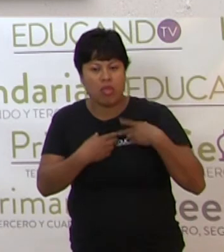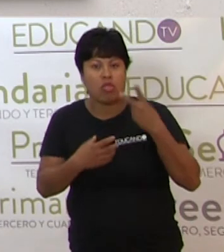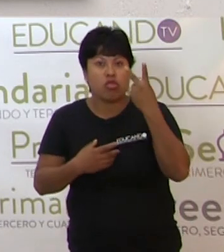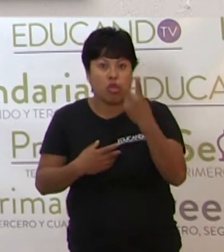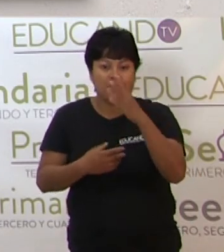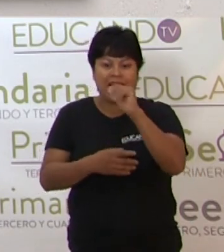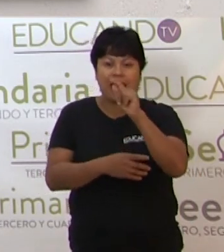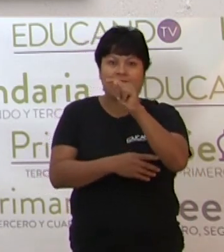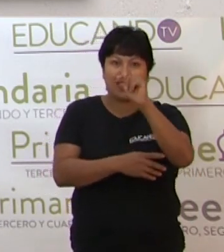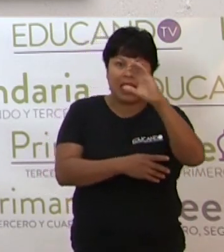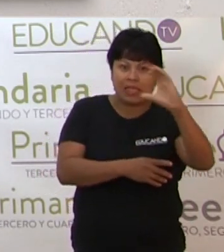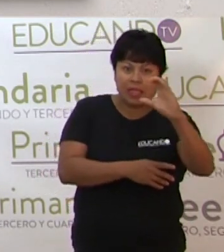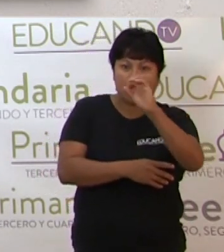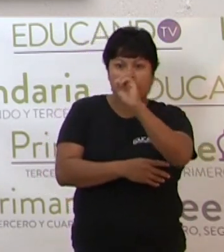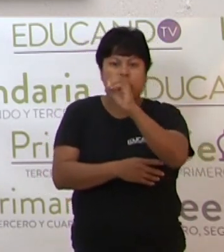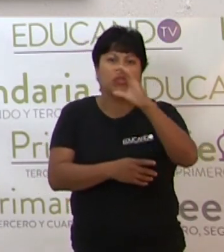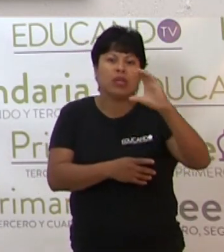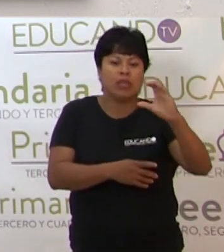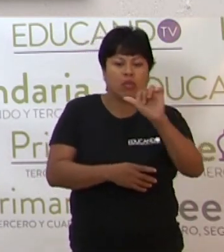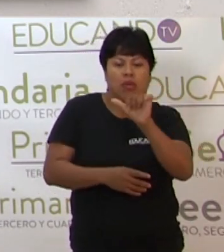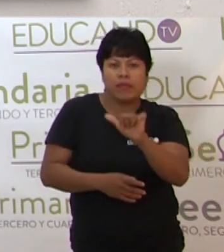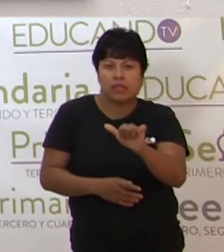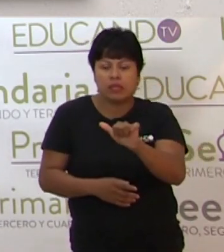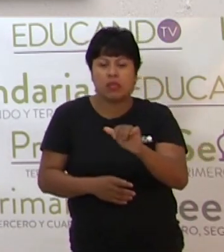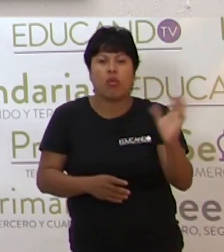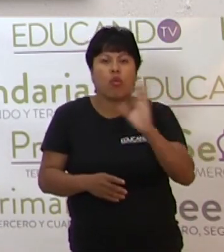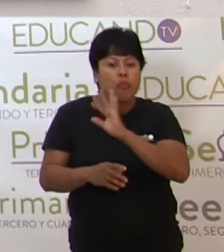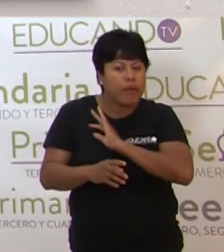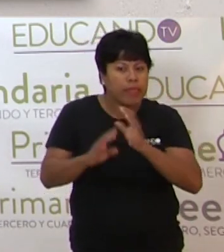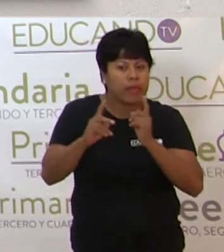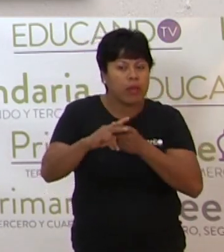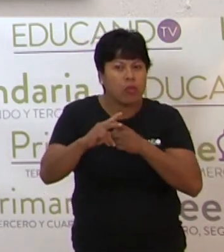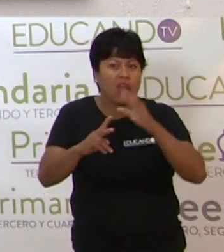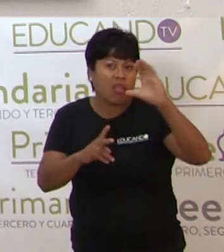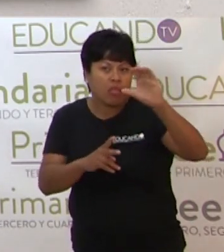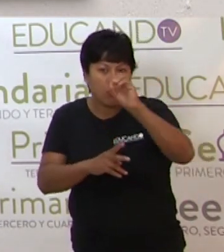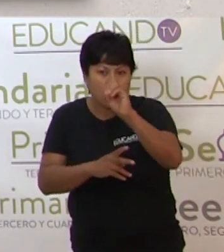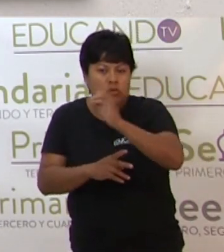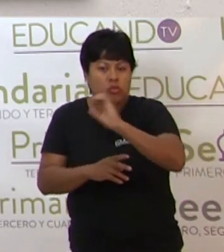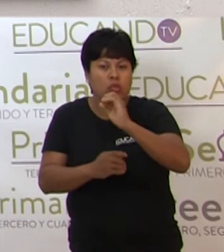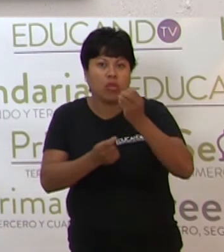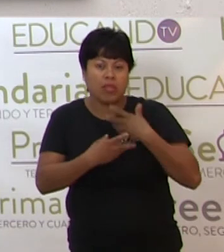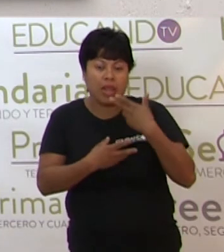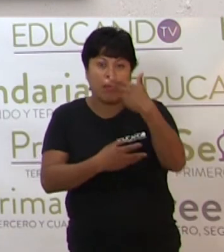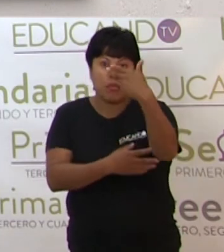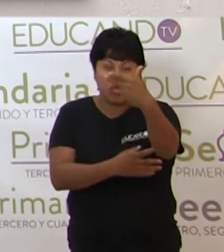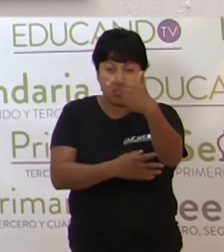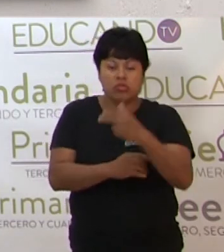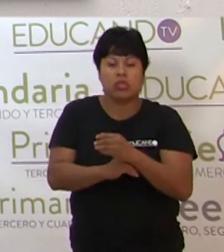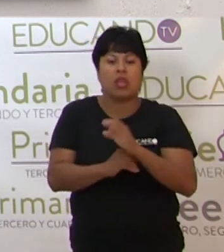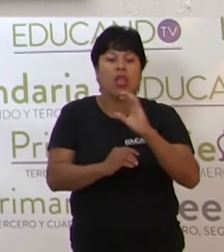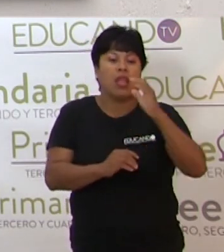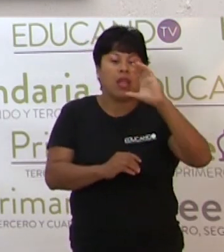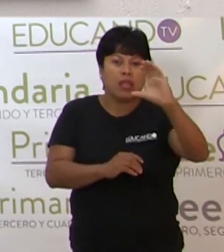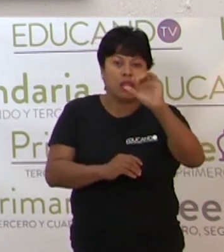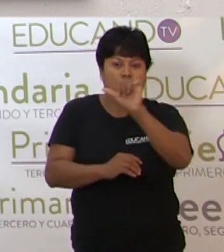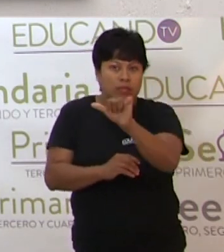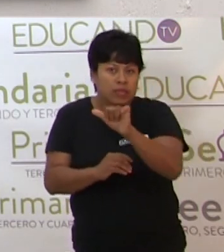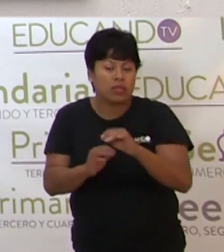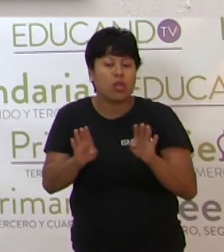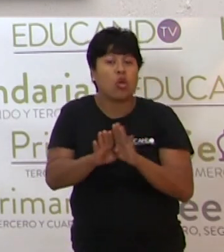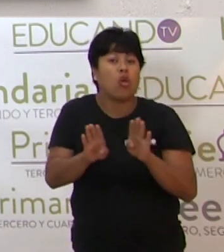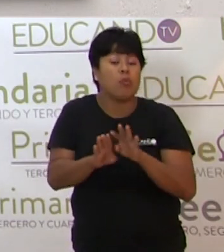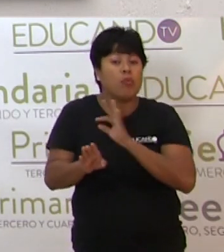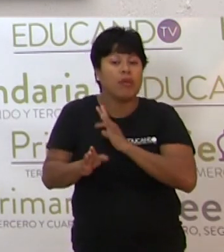catetos, cómo calcular el cateto opuesto cuando nos dan la hipotenusa y el cateto adyacente, o cómo calcular